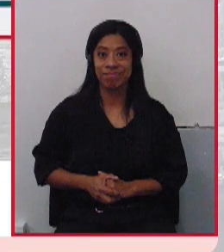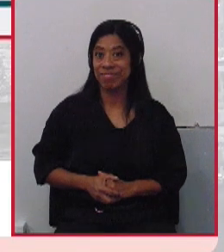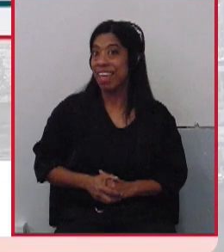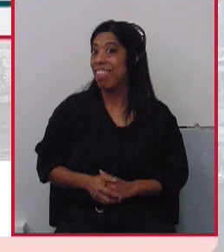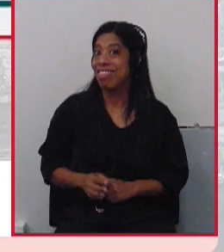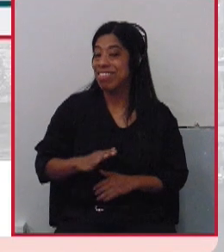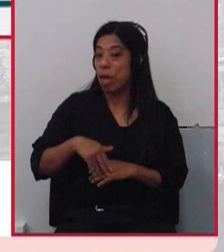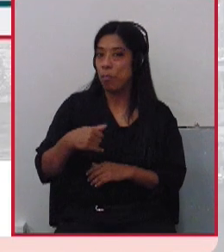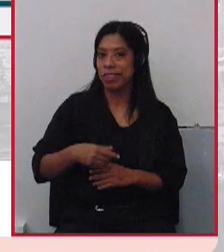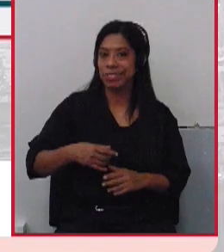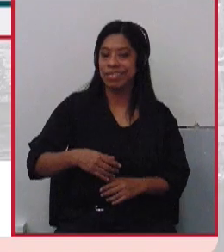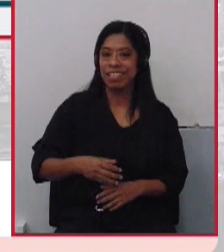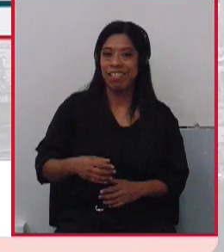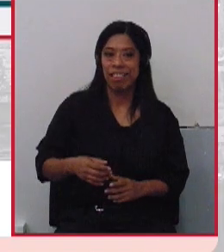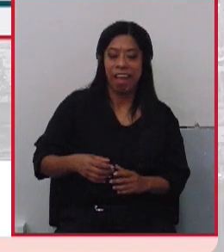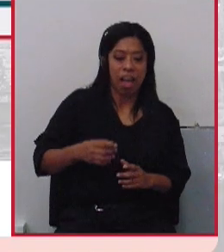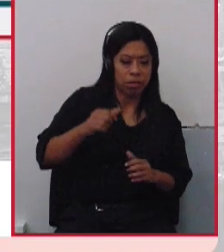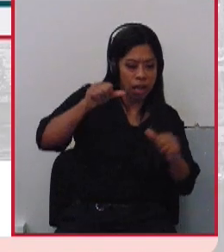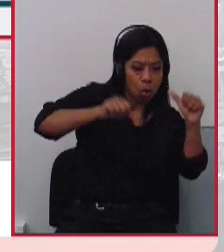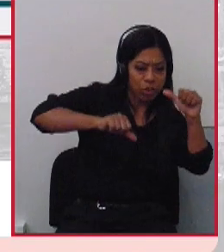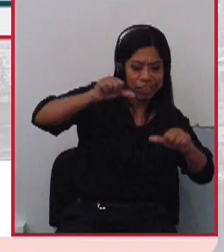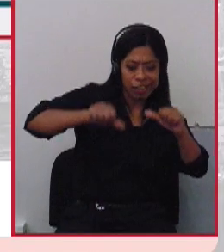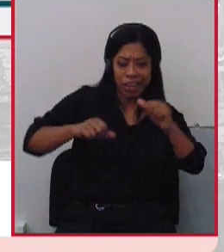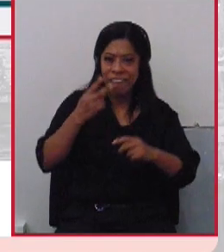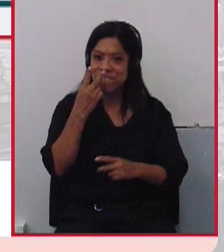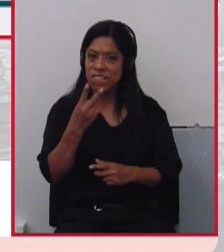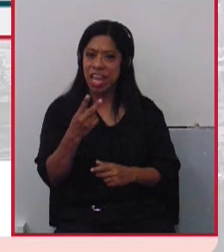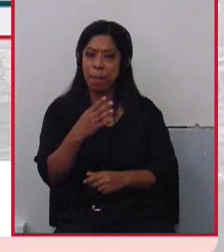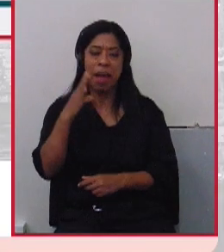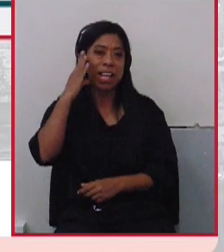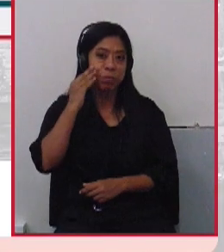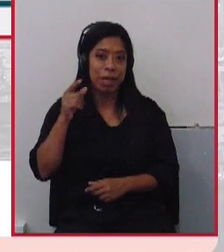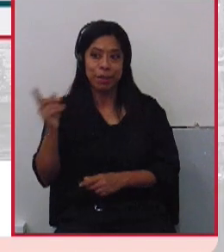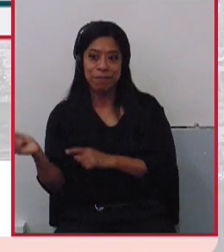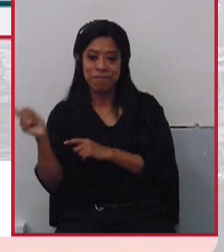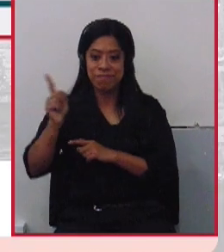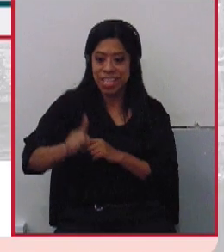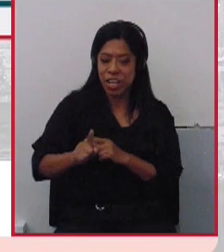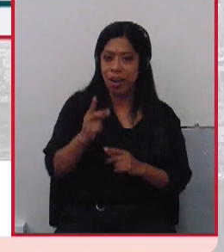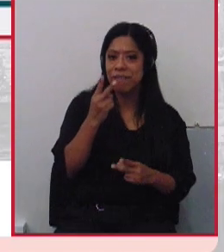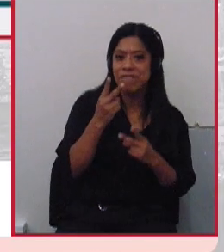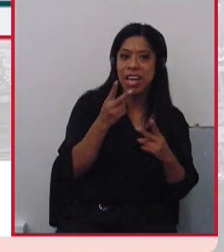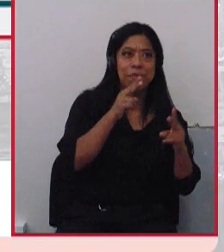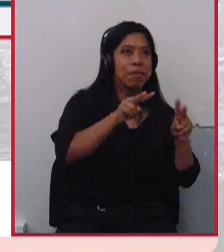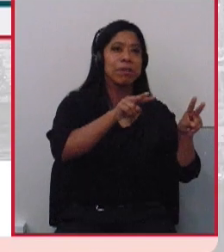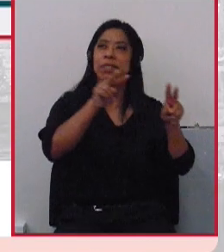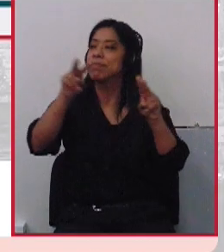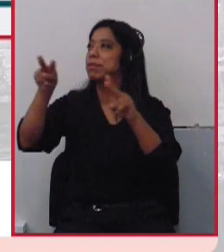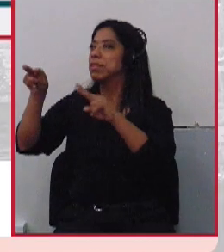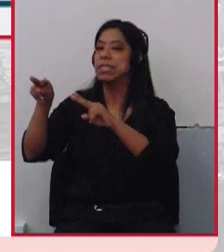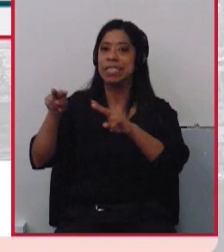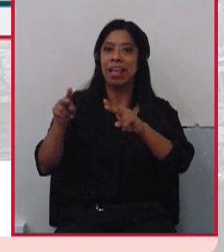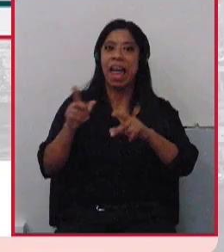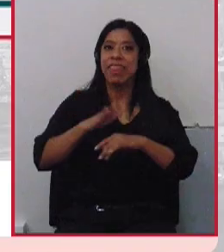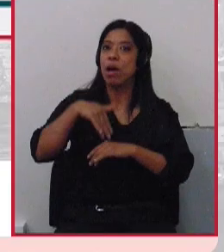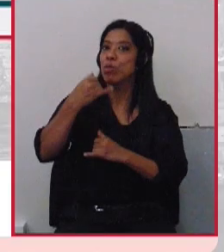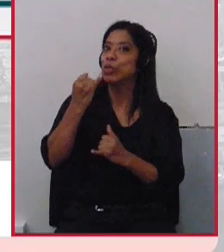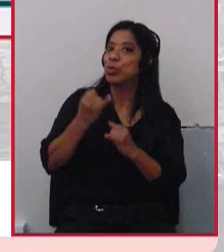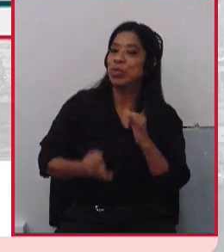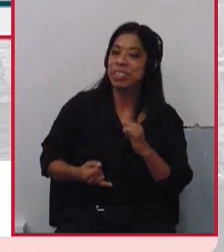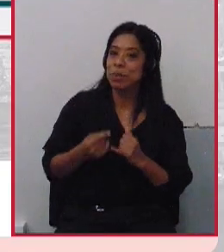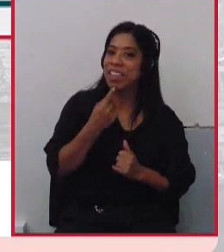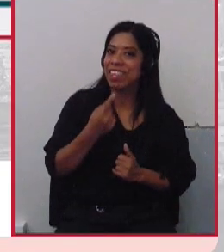Vinieron la auditoría por expertos para saber en qué punto estábamos en toda la planta. Y al final,